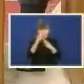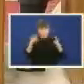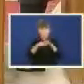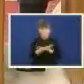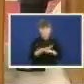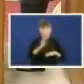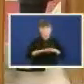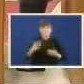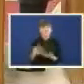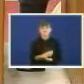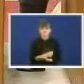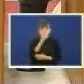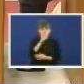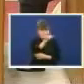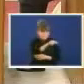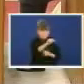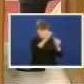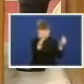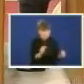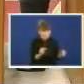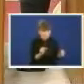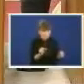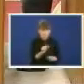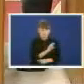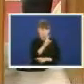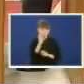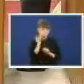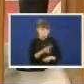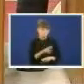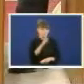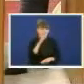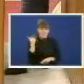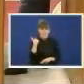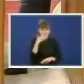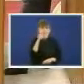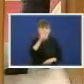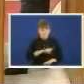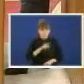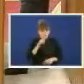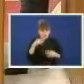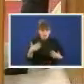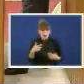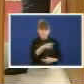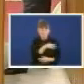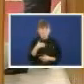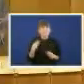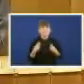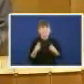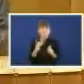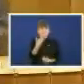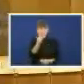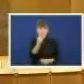porque o seu modelo era antes e o que é peor segue a ser agora que teña vivenda que en poda pagala